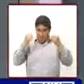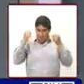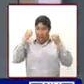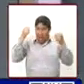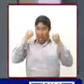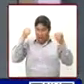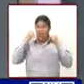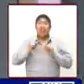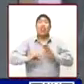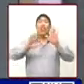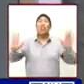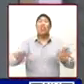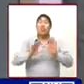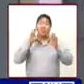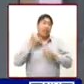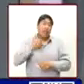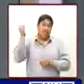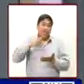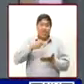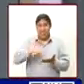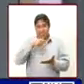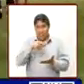hinchas el domingo, sí, en Trinidad.